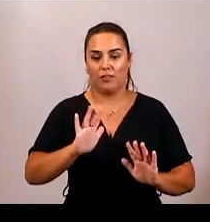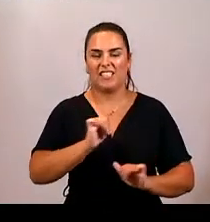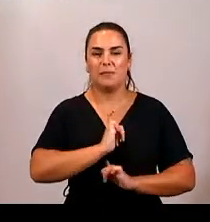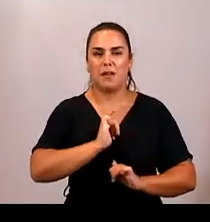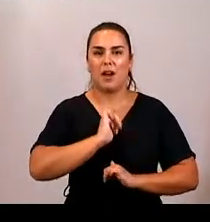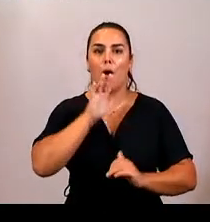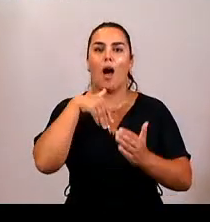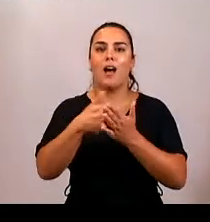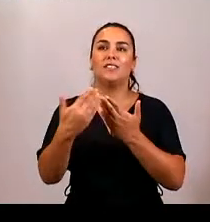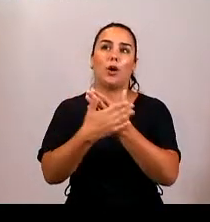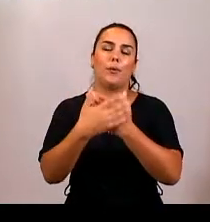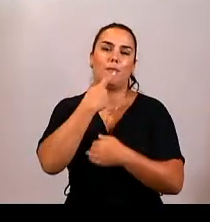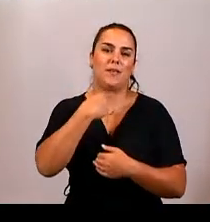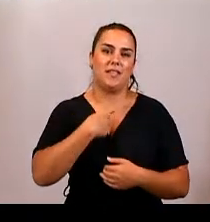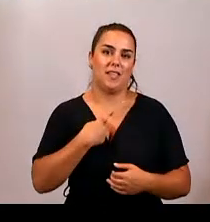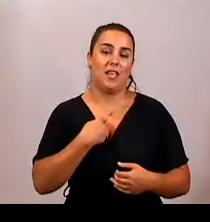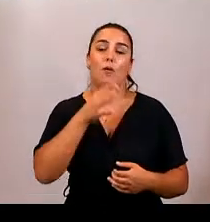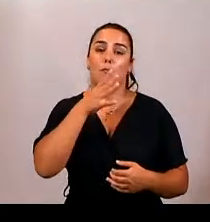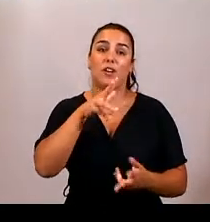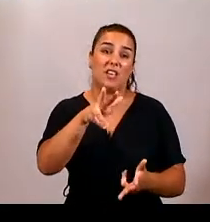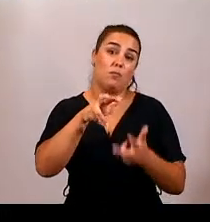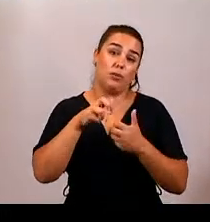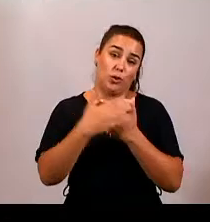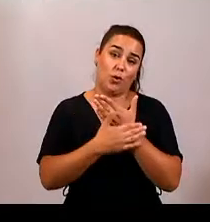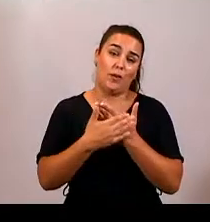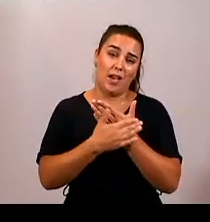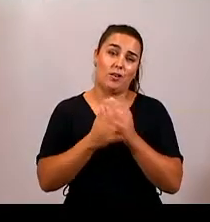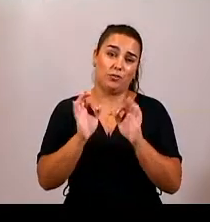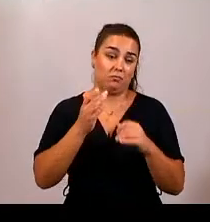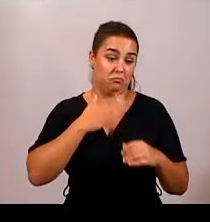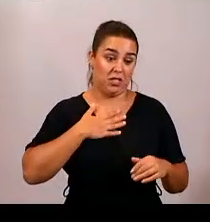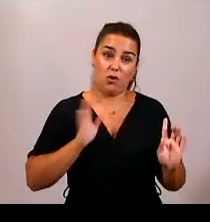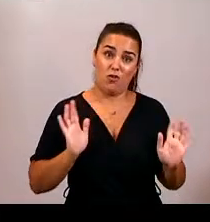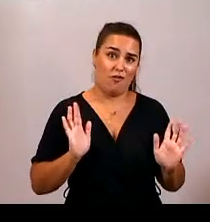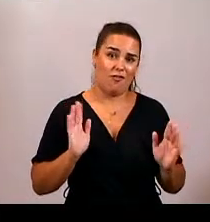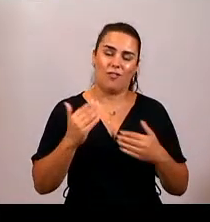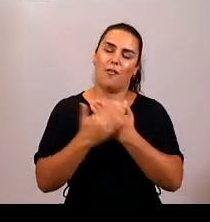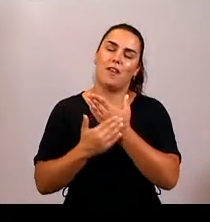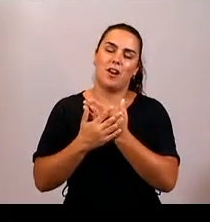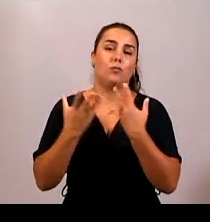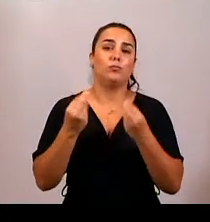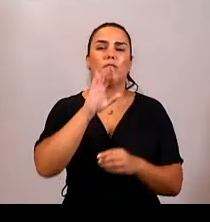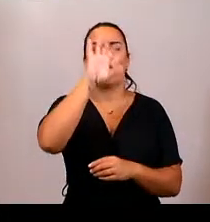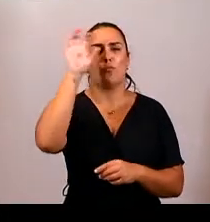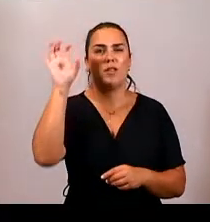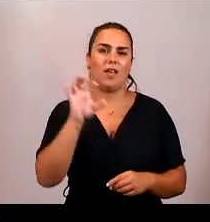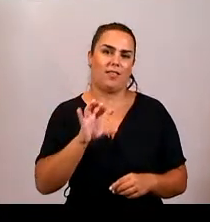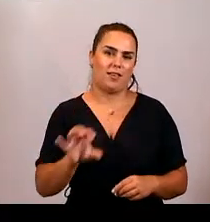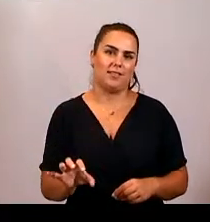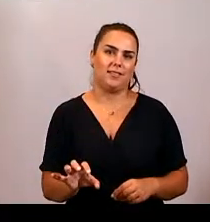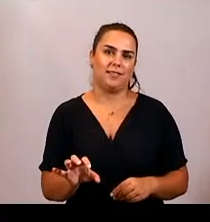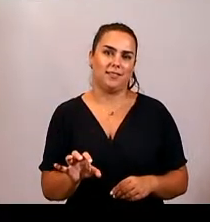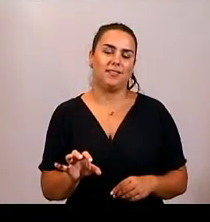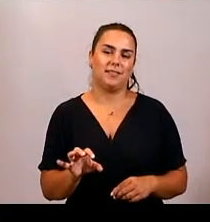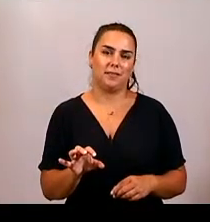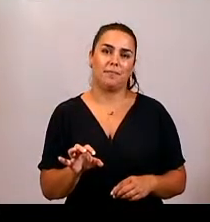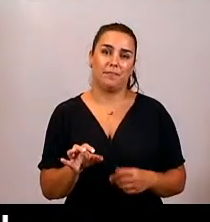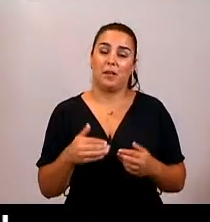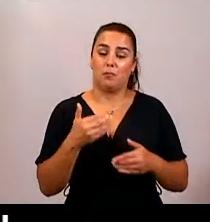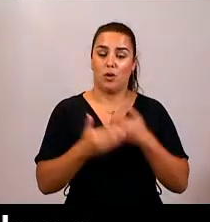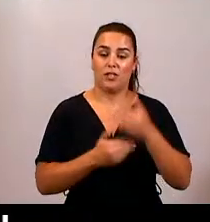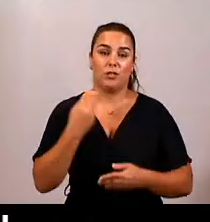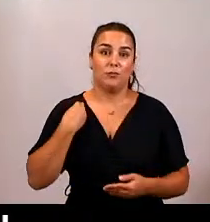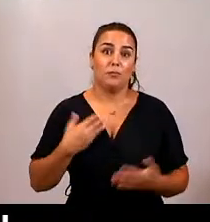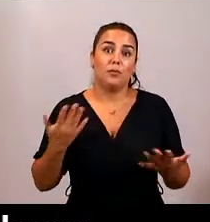indicaciones del Gobierno porque, como saben, ese es un impuesto del Gobierno, no era un impuesto nuestro. Somos muchas comunidades autónomas las que tenemos este proceso y